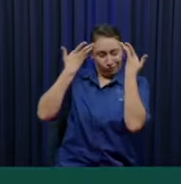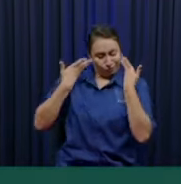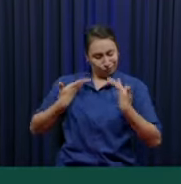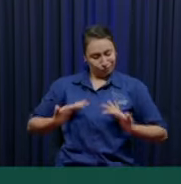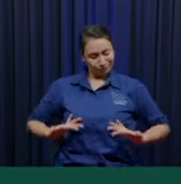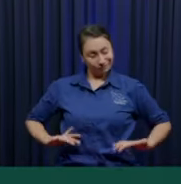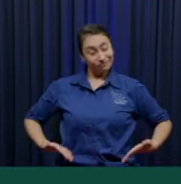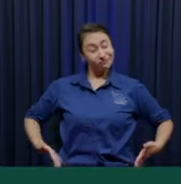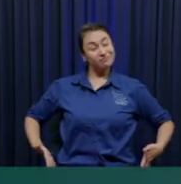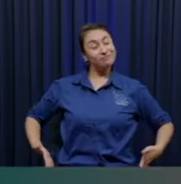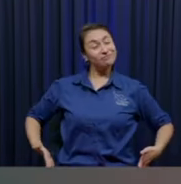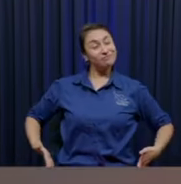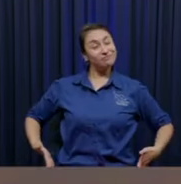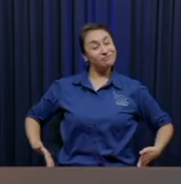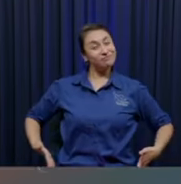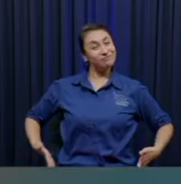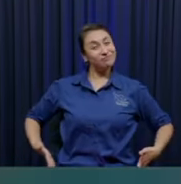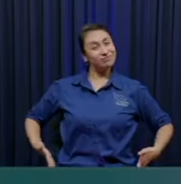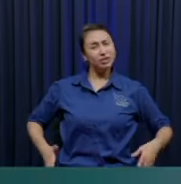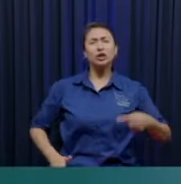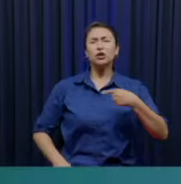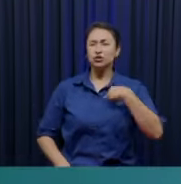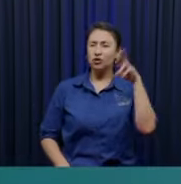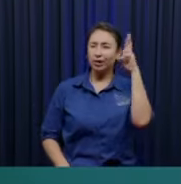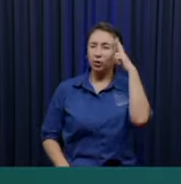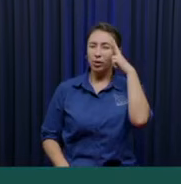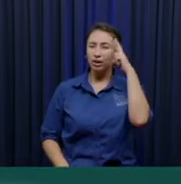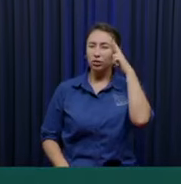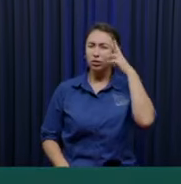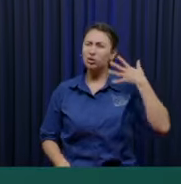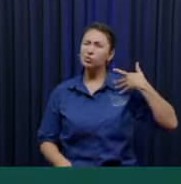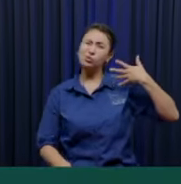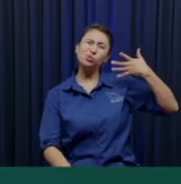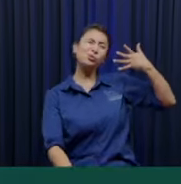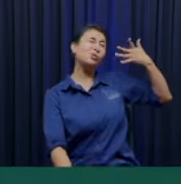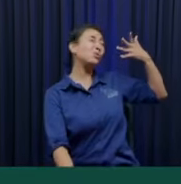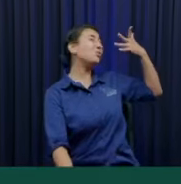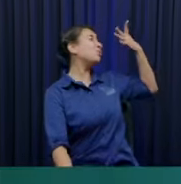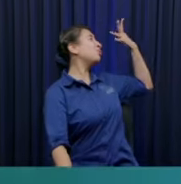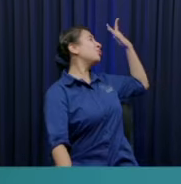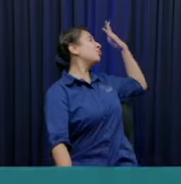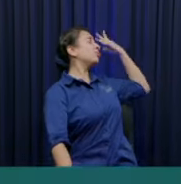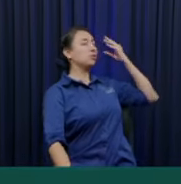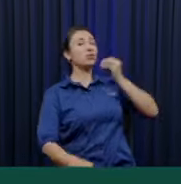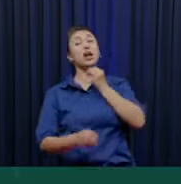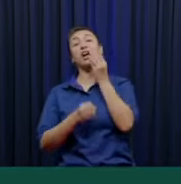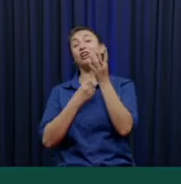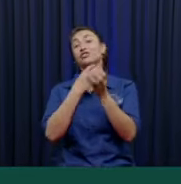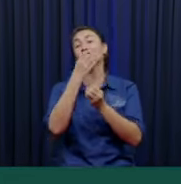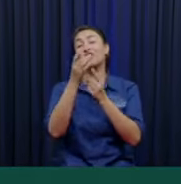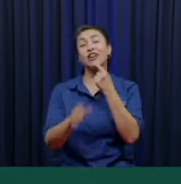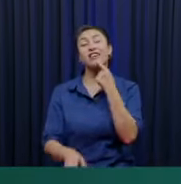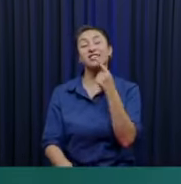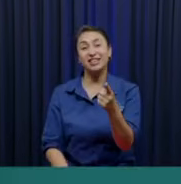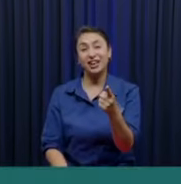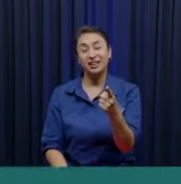En mi tiempo había otro himno. No, ese no era himno. Era una canción que decía que se mueran.